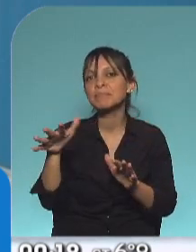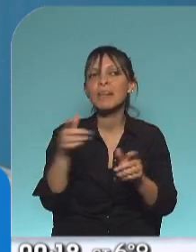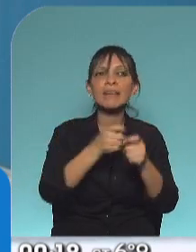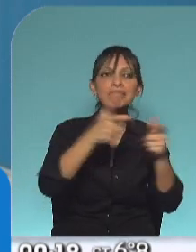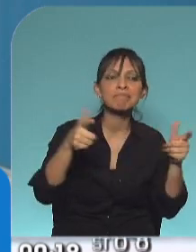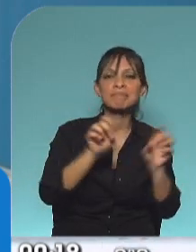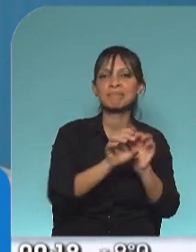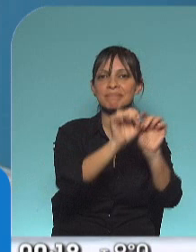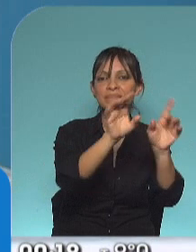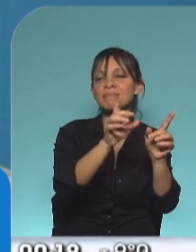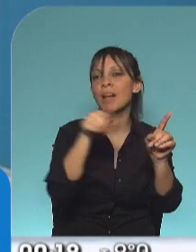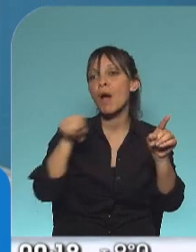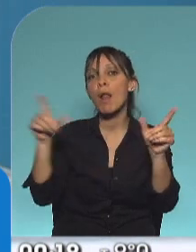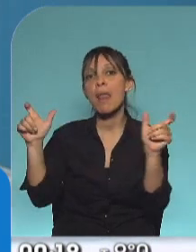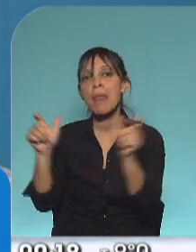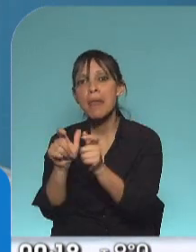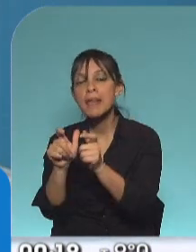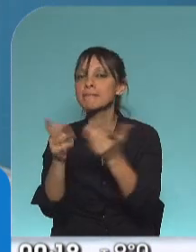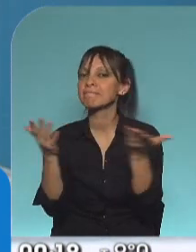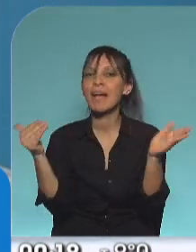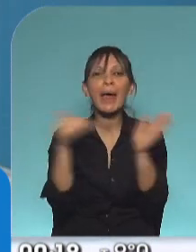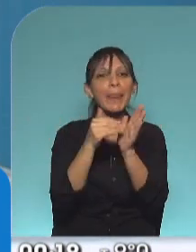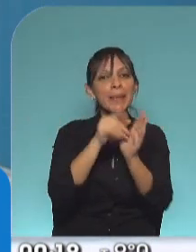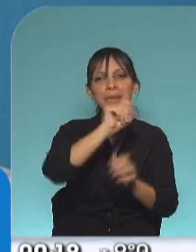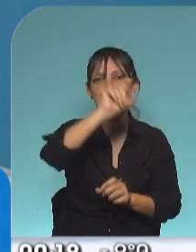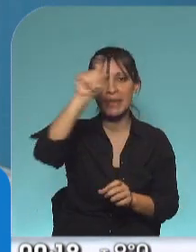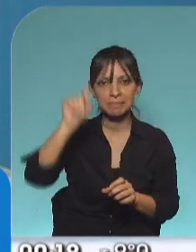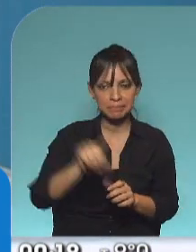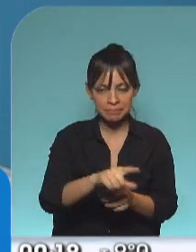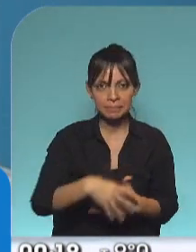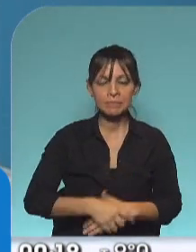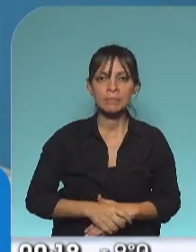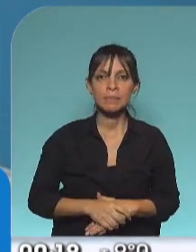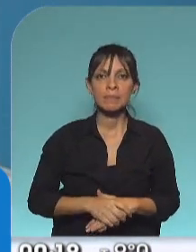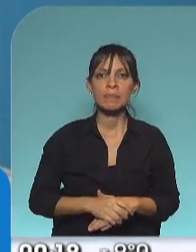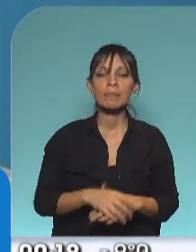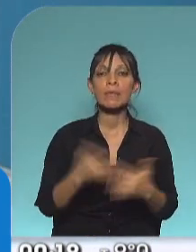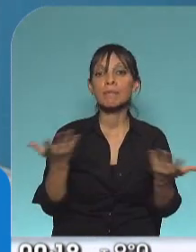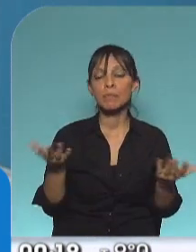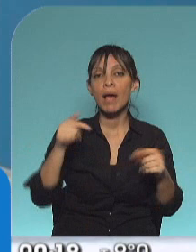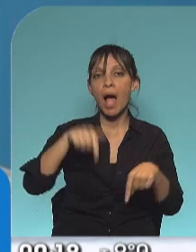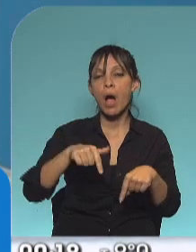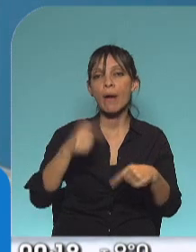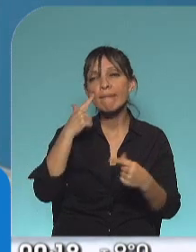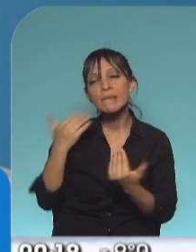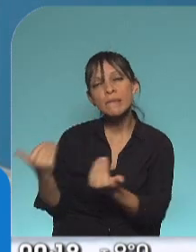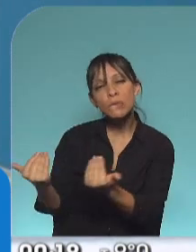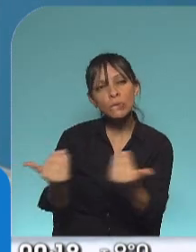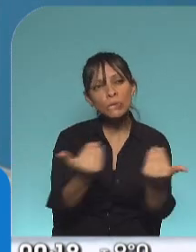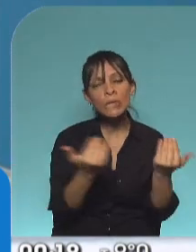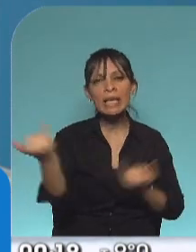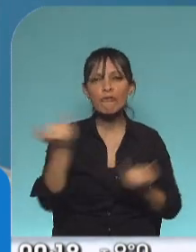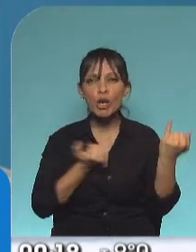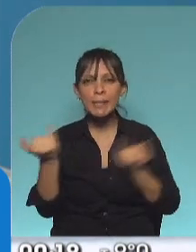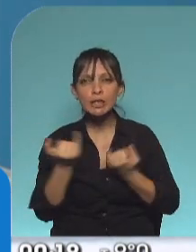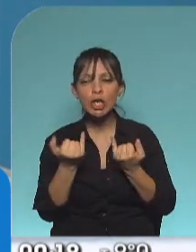desempeñado la pandemia o la epidemia en su territorio y estamos juntando, recopilando toda esta información para